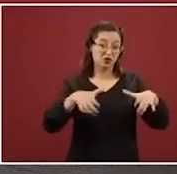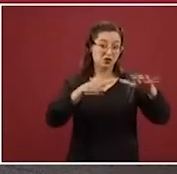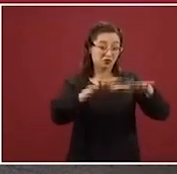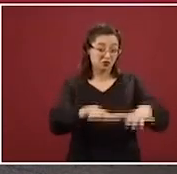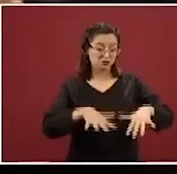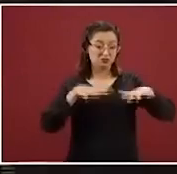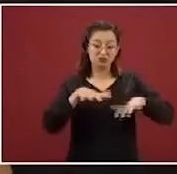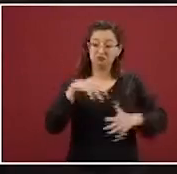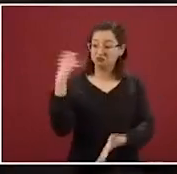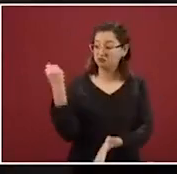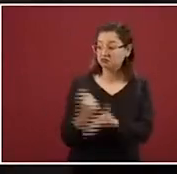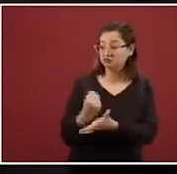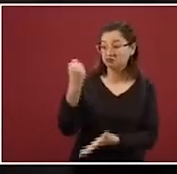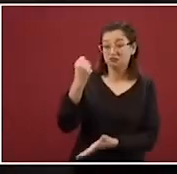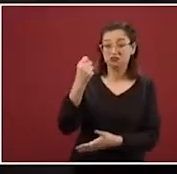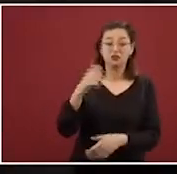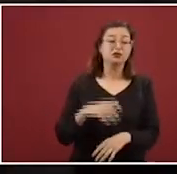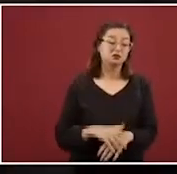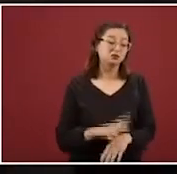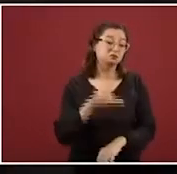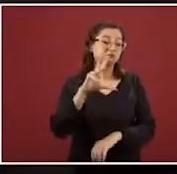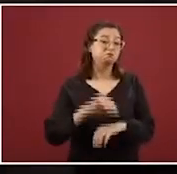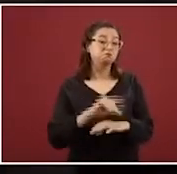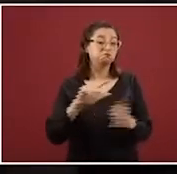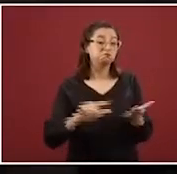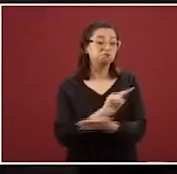y es legal.